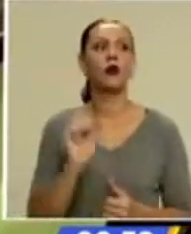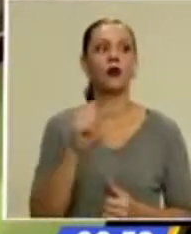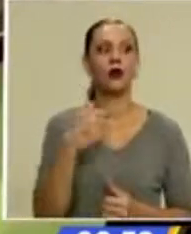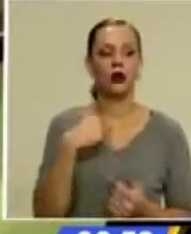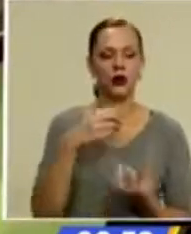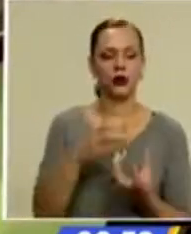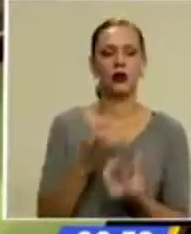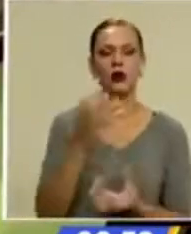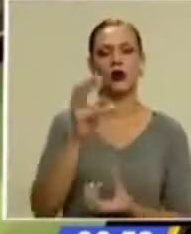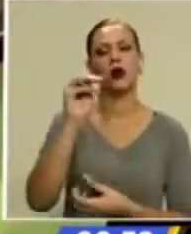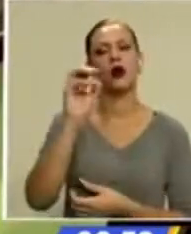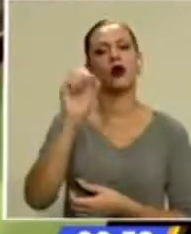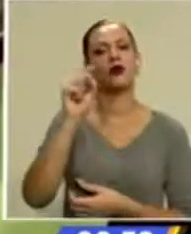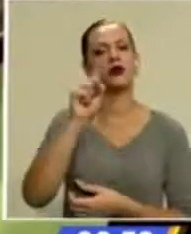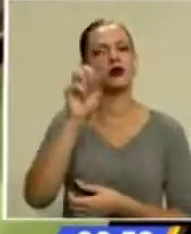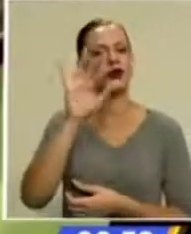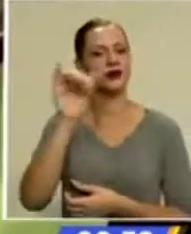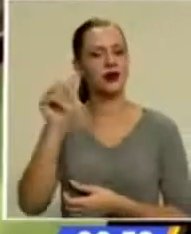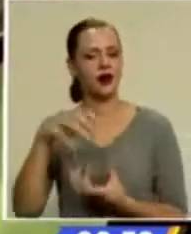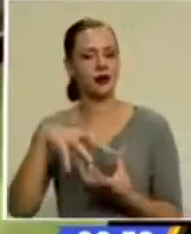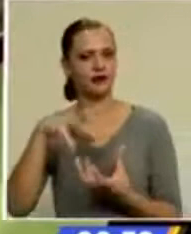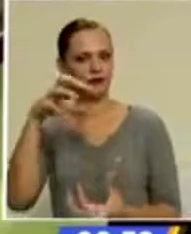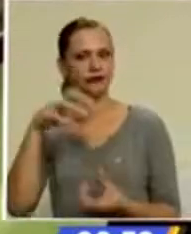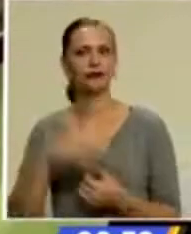esta? Esa es mostaza. Ajá. Ajá.